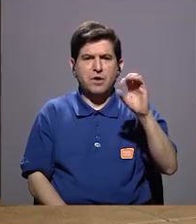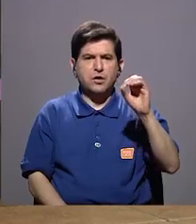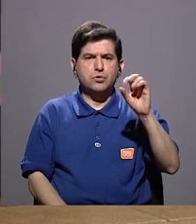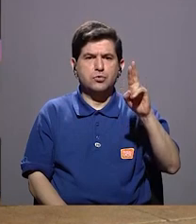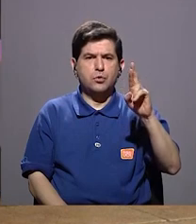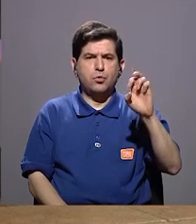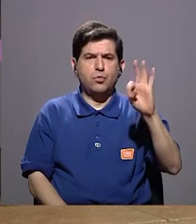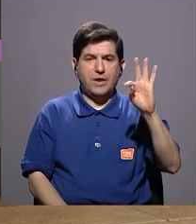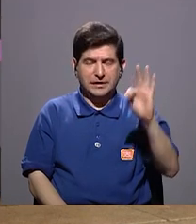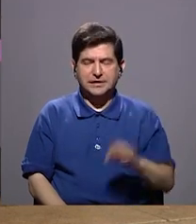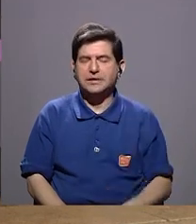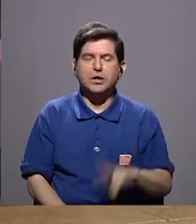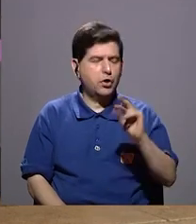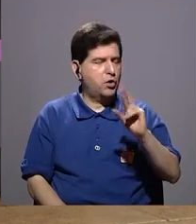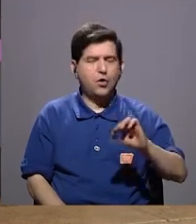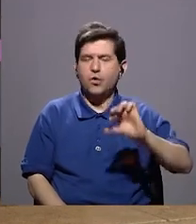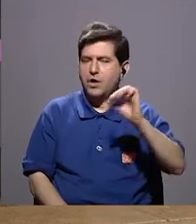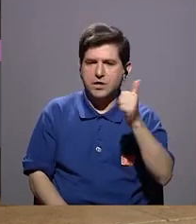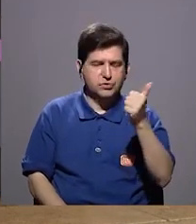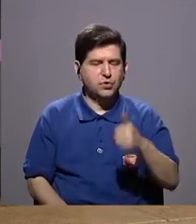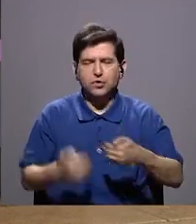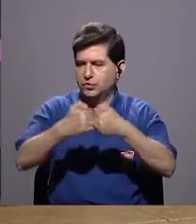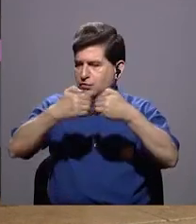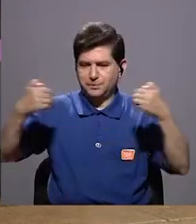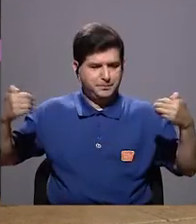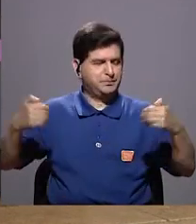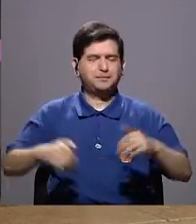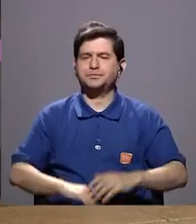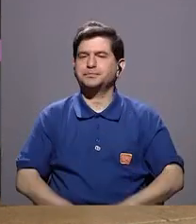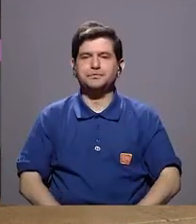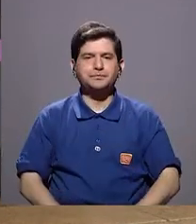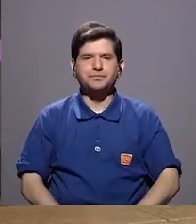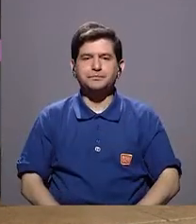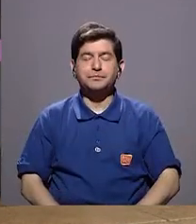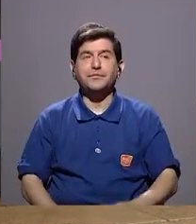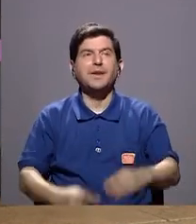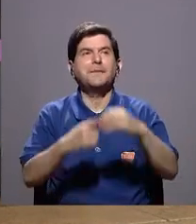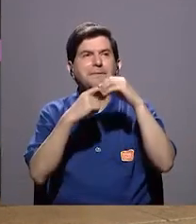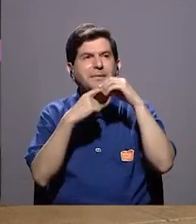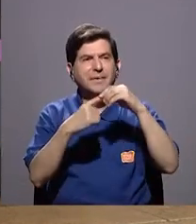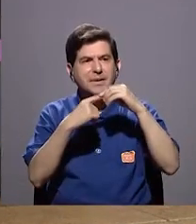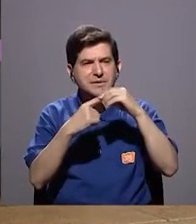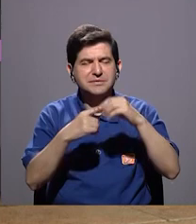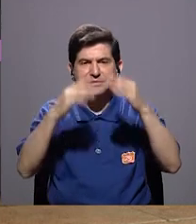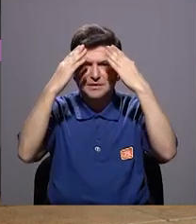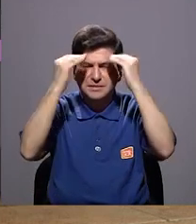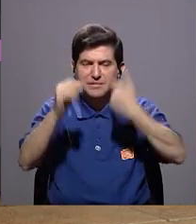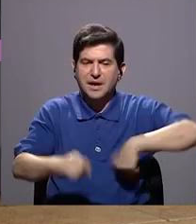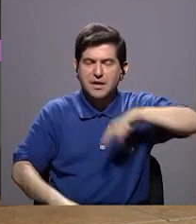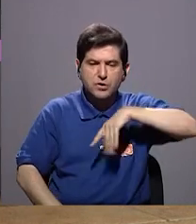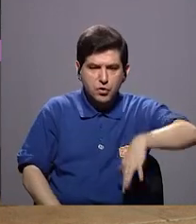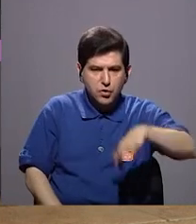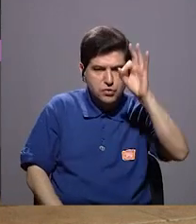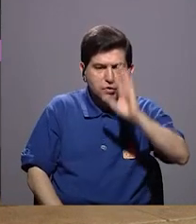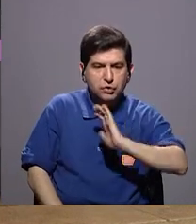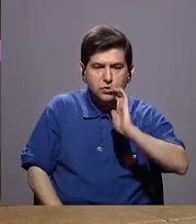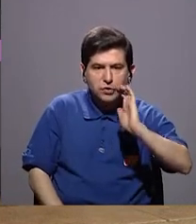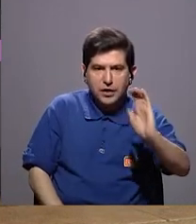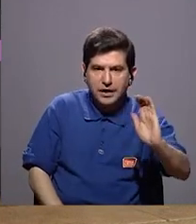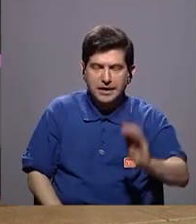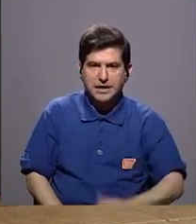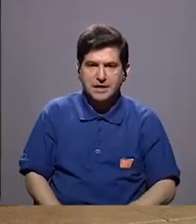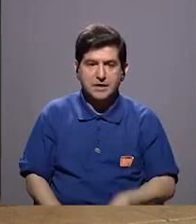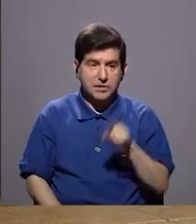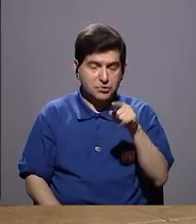Tourette es totalmente aparte, ¿verdad? Okay. El principal dato que nosotros vamos a encontrar en niños o